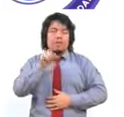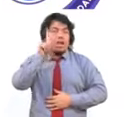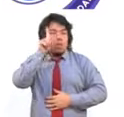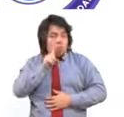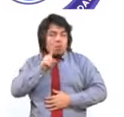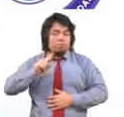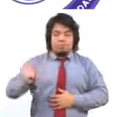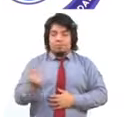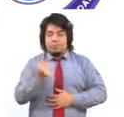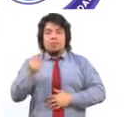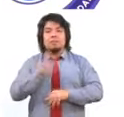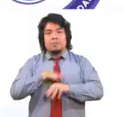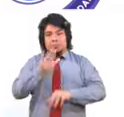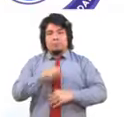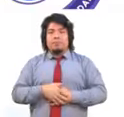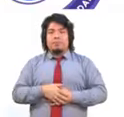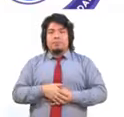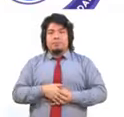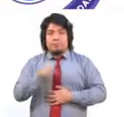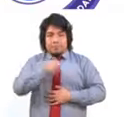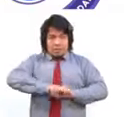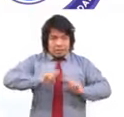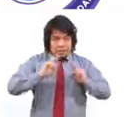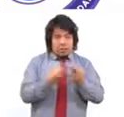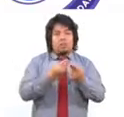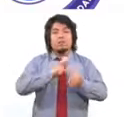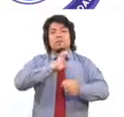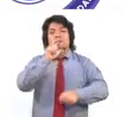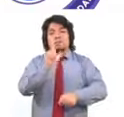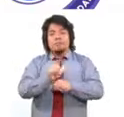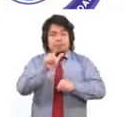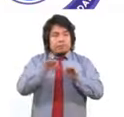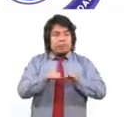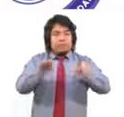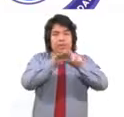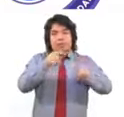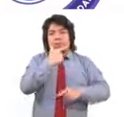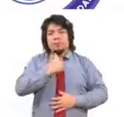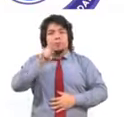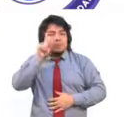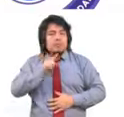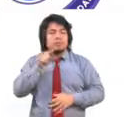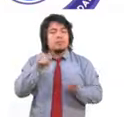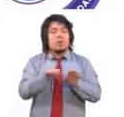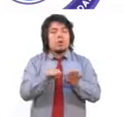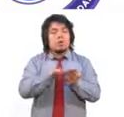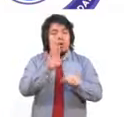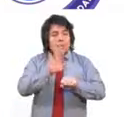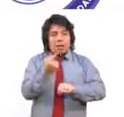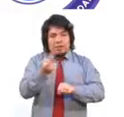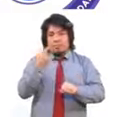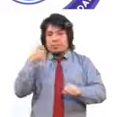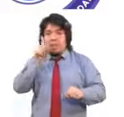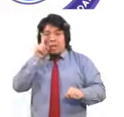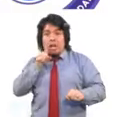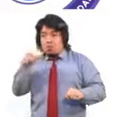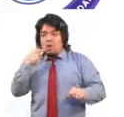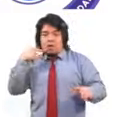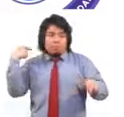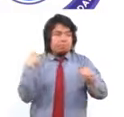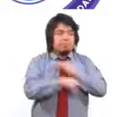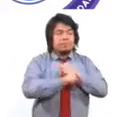en particular. La Unidad Especializada de Género se constituye como el espacio destinado a la atención de quejas que las mujeres